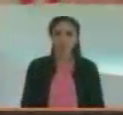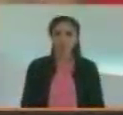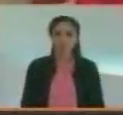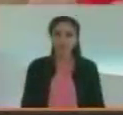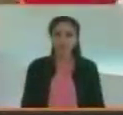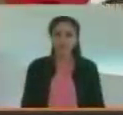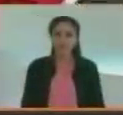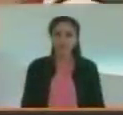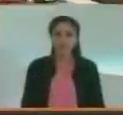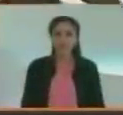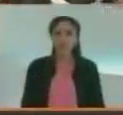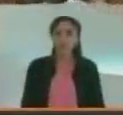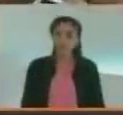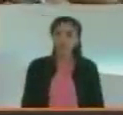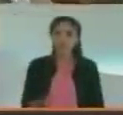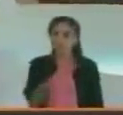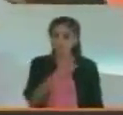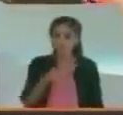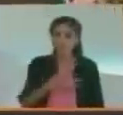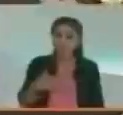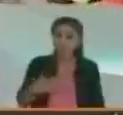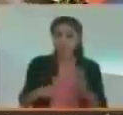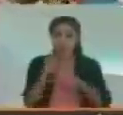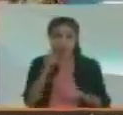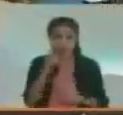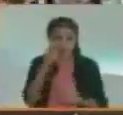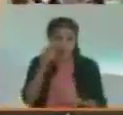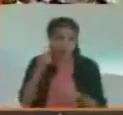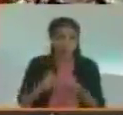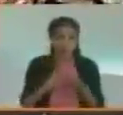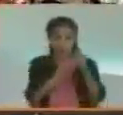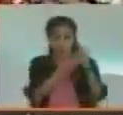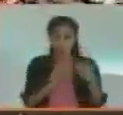¿Ustedes quieren que en Venezuela mande Juan Manuel